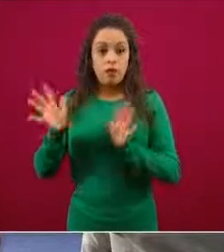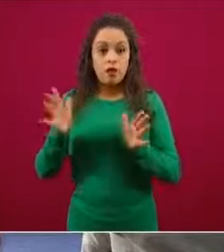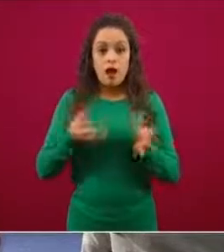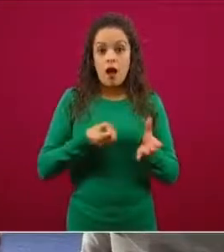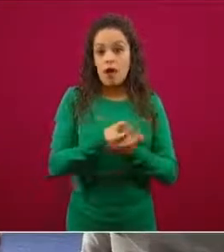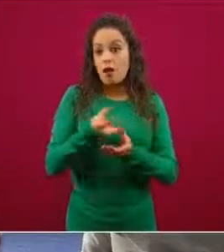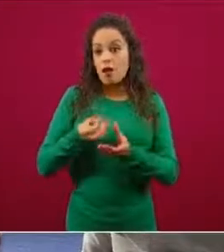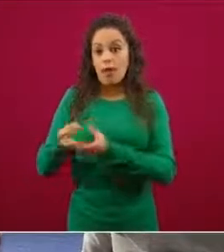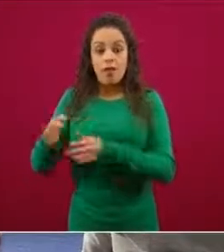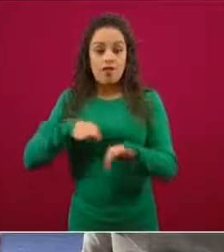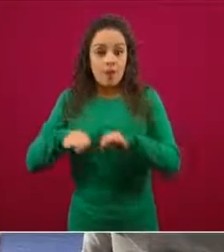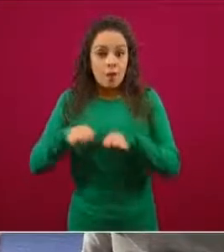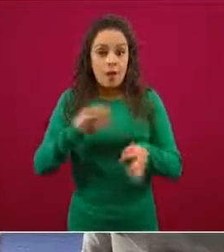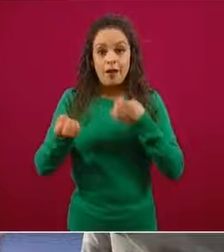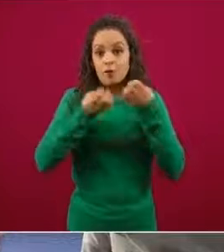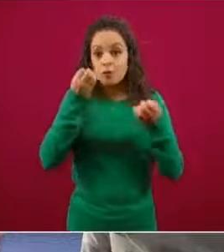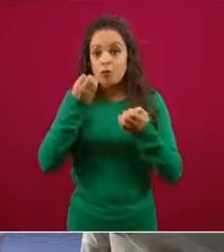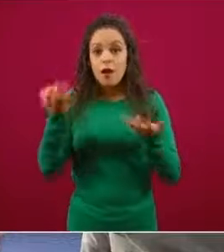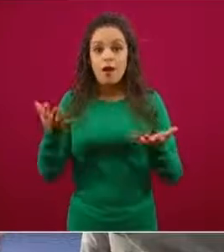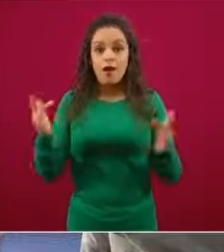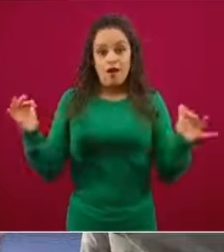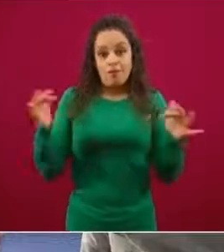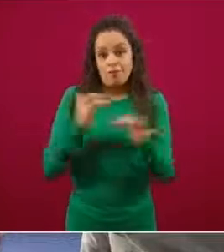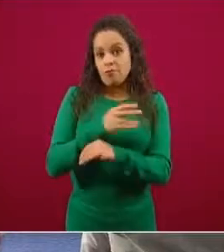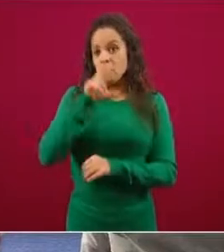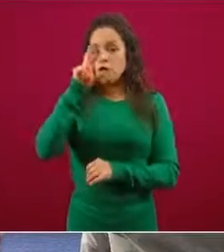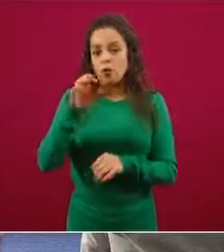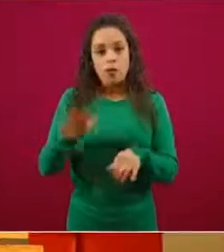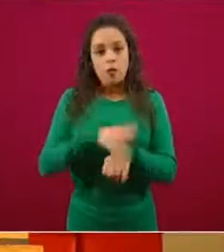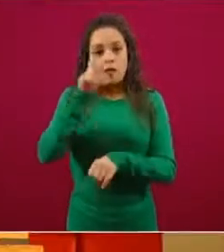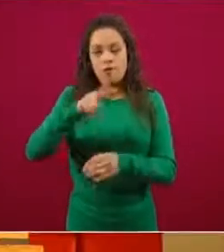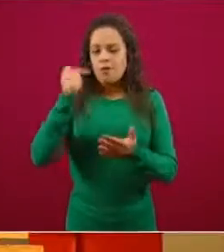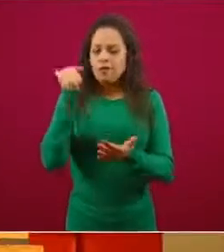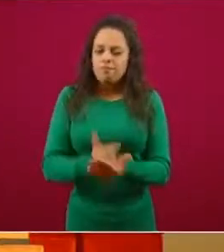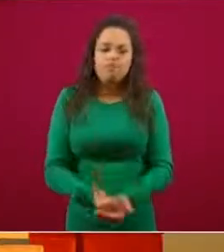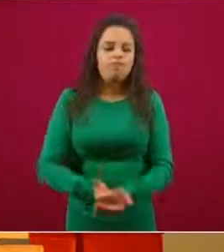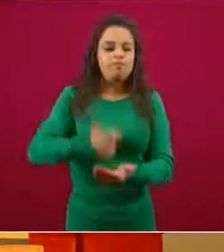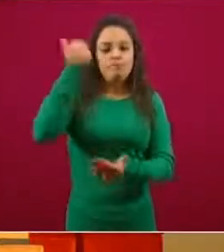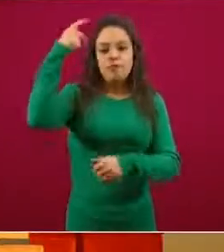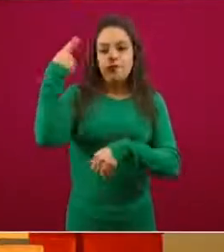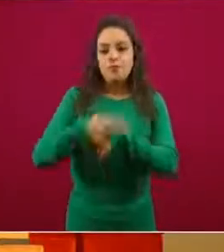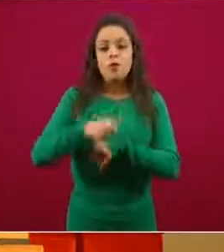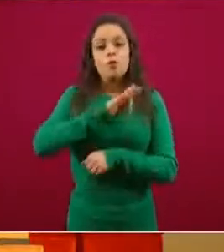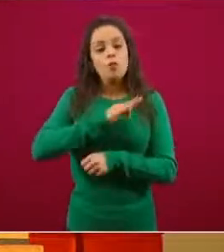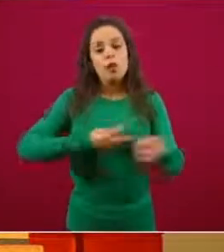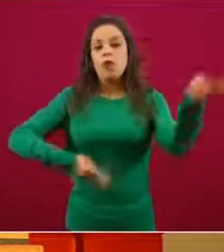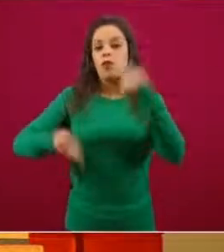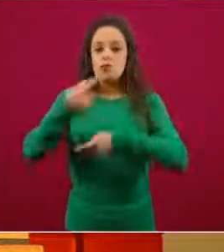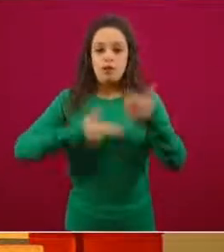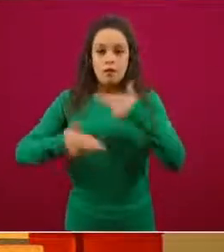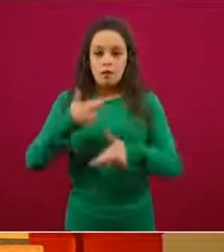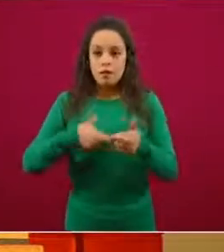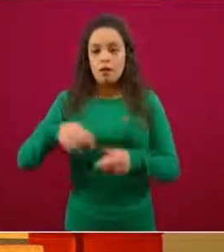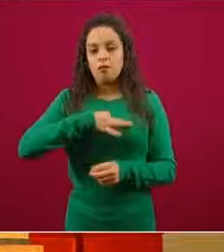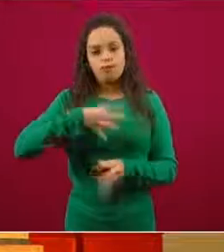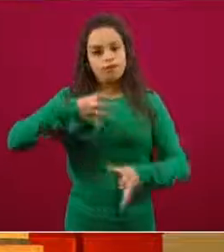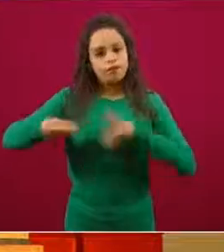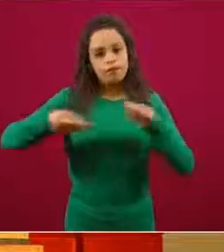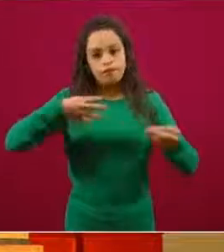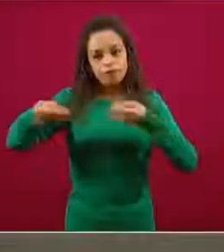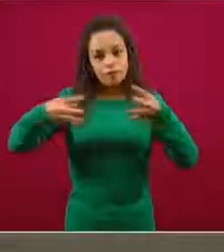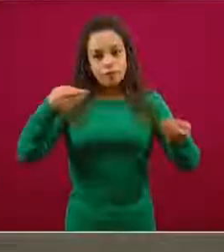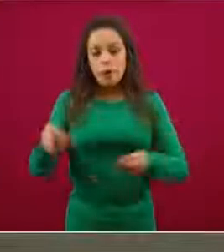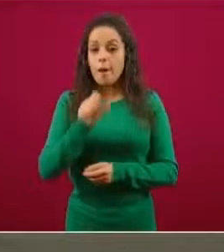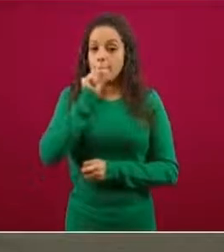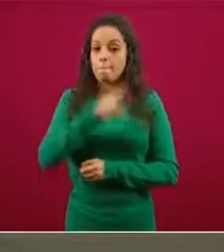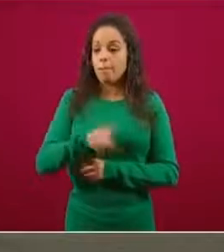altísimo riesgo de rebrote, aquí mayor que el de Cancún, por el tamaño poblacional,